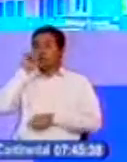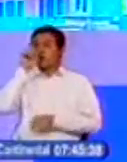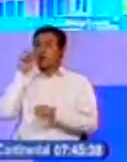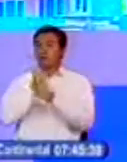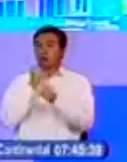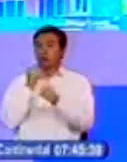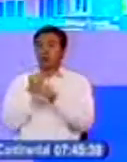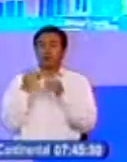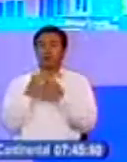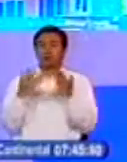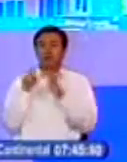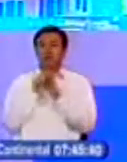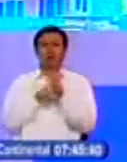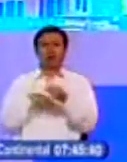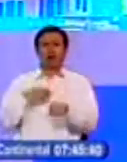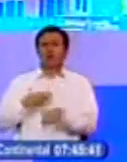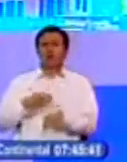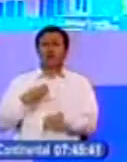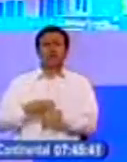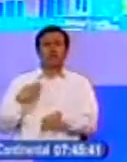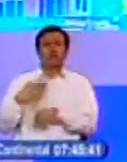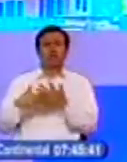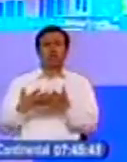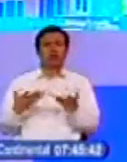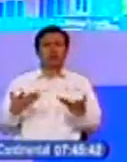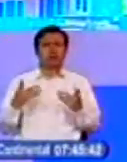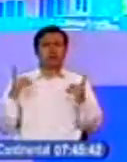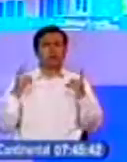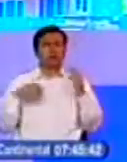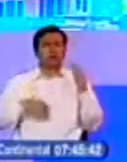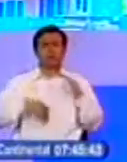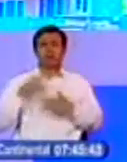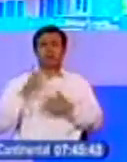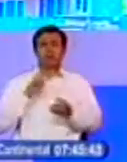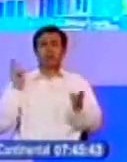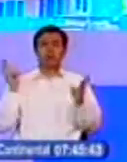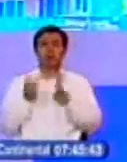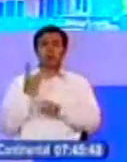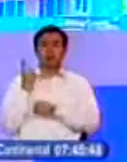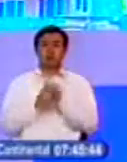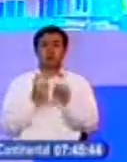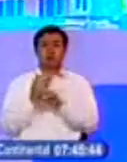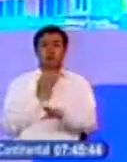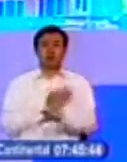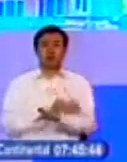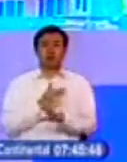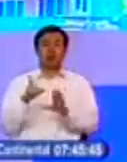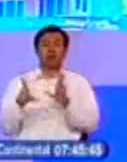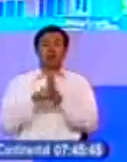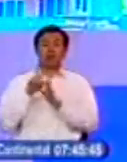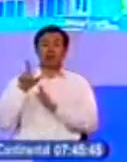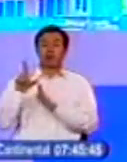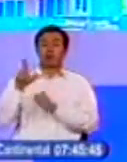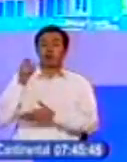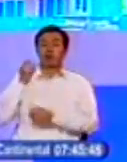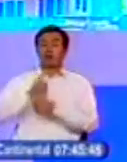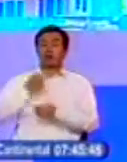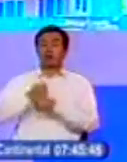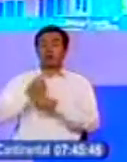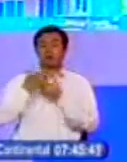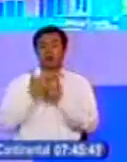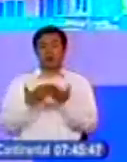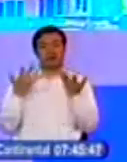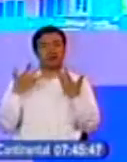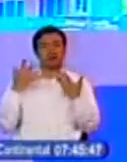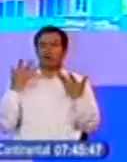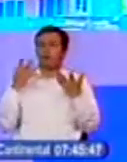sido extremadamente rígida y terminó de hacerse mucho más rígida con las reformas del año pasado del Código del Trabajo. Y es por eso que